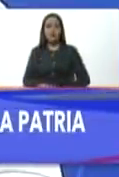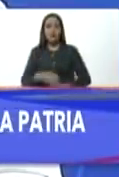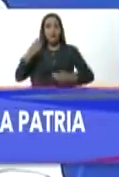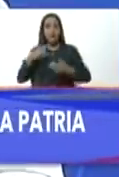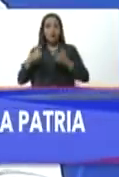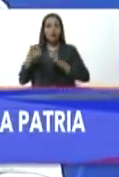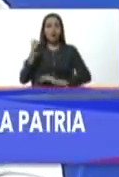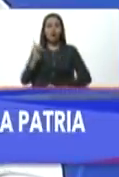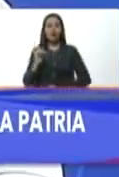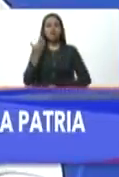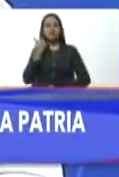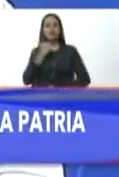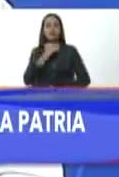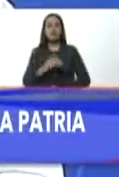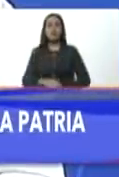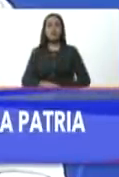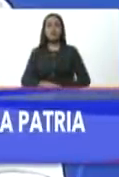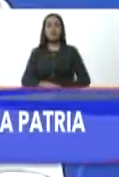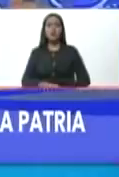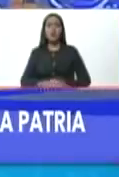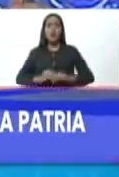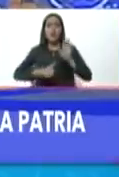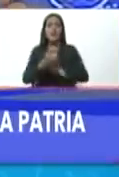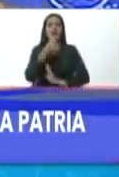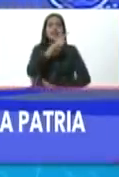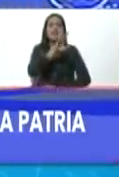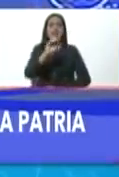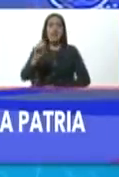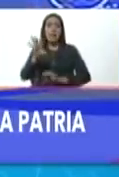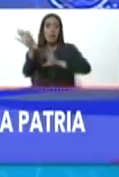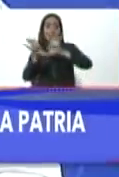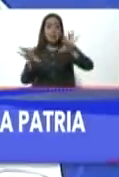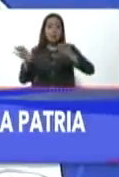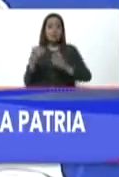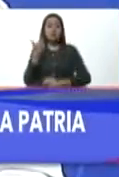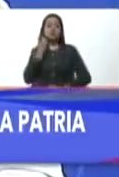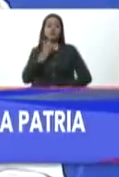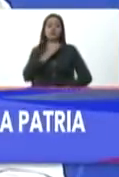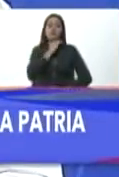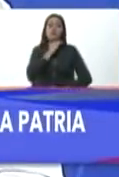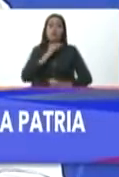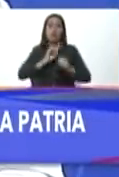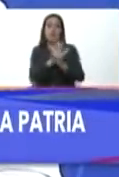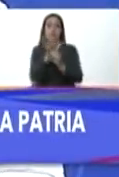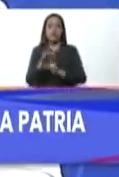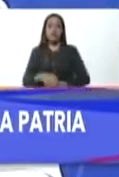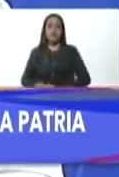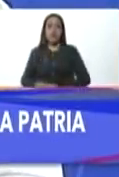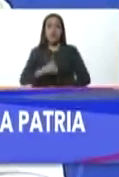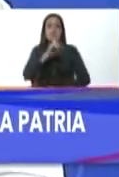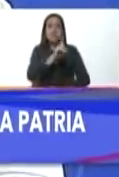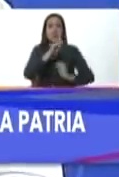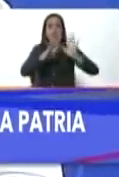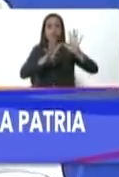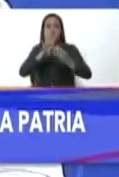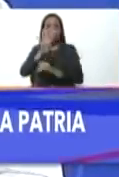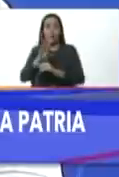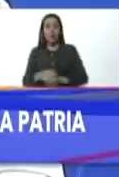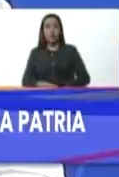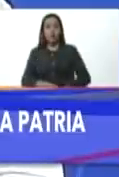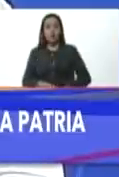con virus similares, ¿no? Con el coronavirus. Más de 100 países ya, ¿verdad? Sí, más de 100 países, correcto. De los 194 países, ya